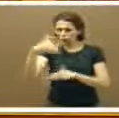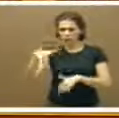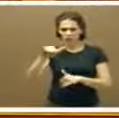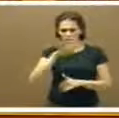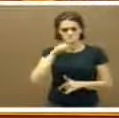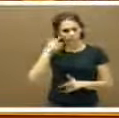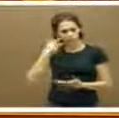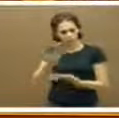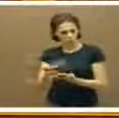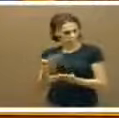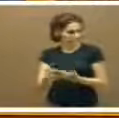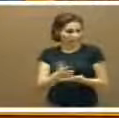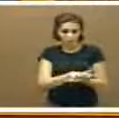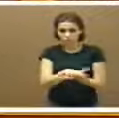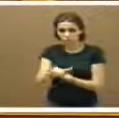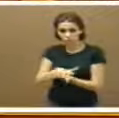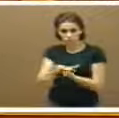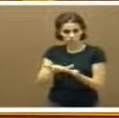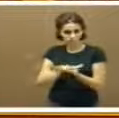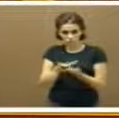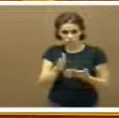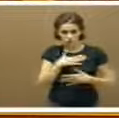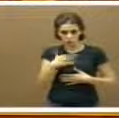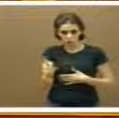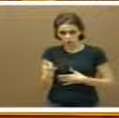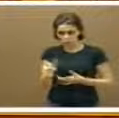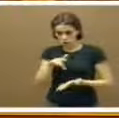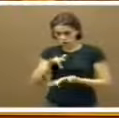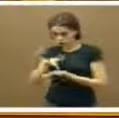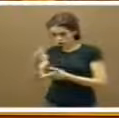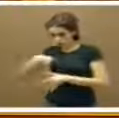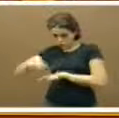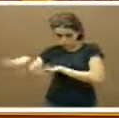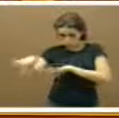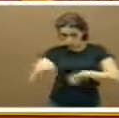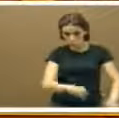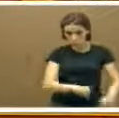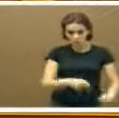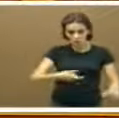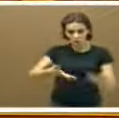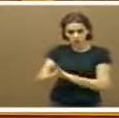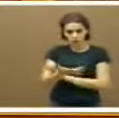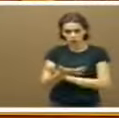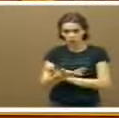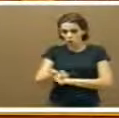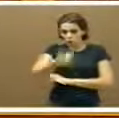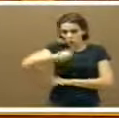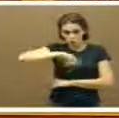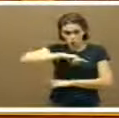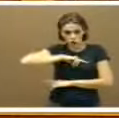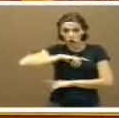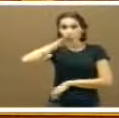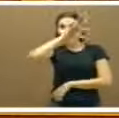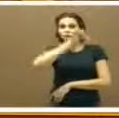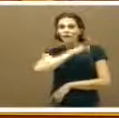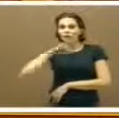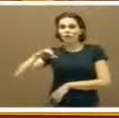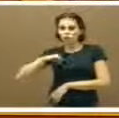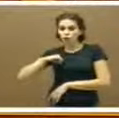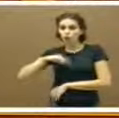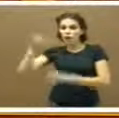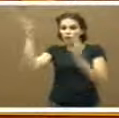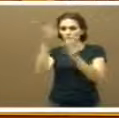demostrarlo donde quieran, éramos cuando vinimos la comunidad en España con mayor presión fiscal. En España,